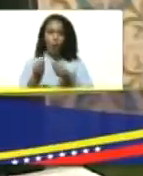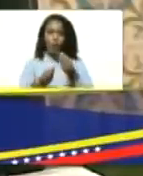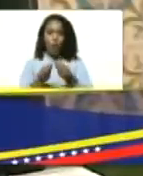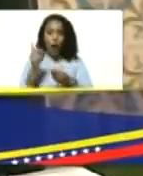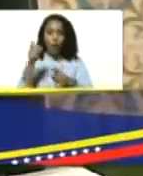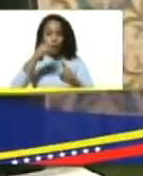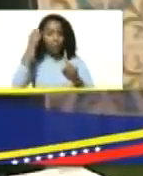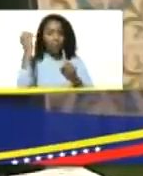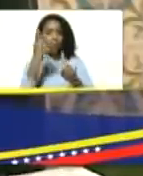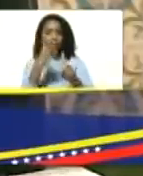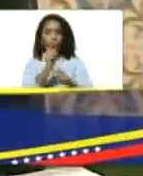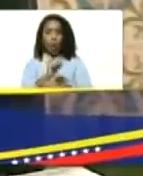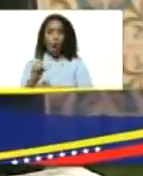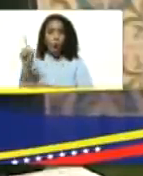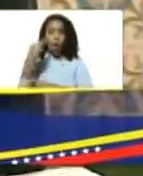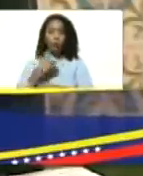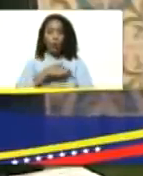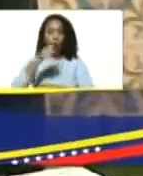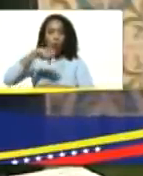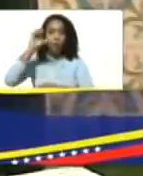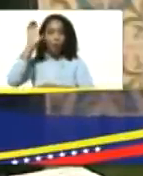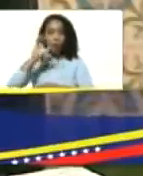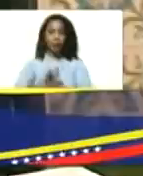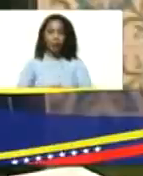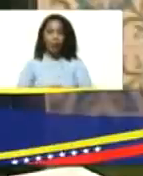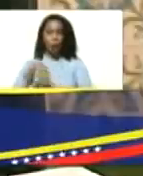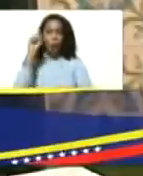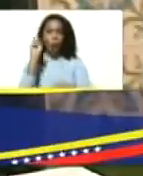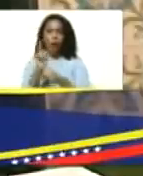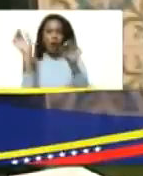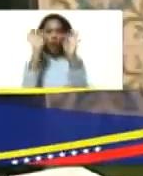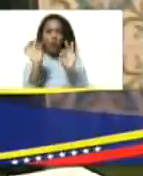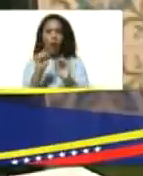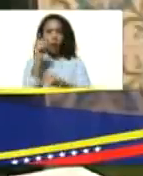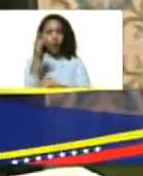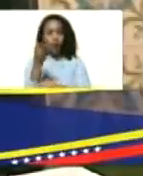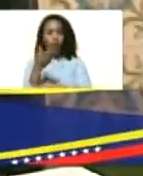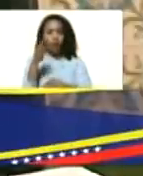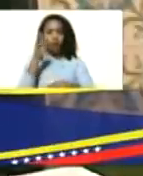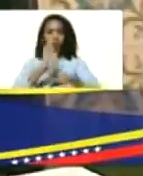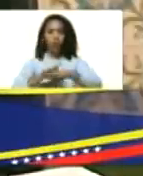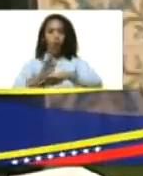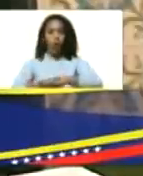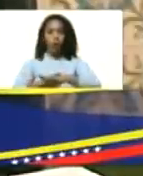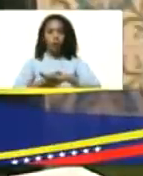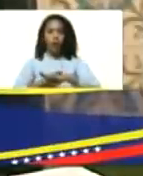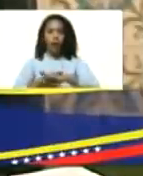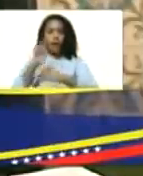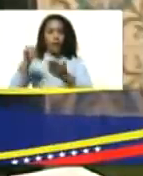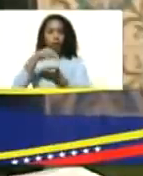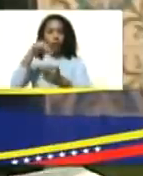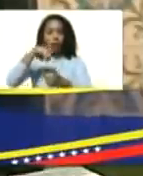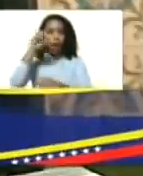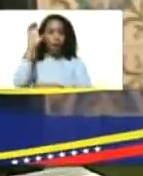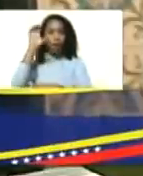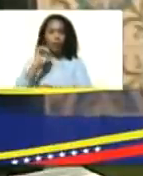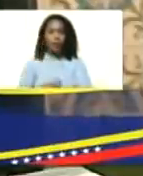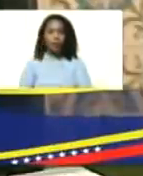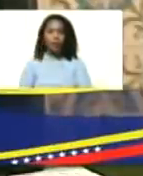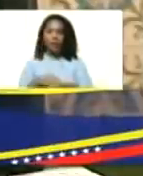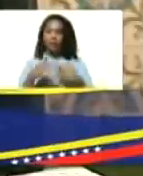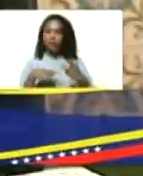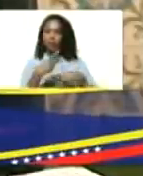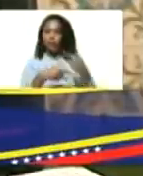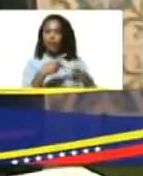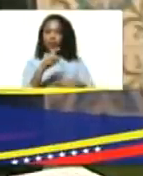inflacionario en nuestro país la única salida a la que usted ha convocado en unión nacional a nuestra patria que produce